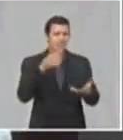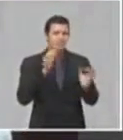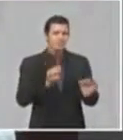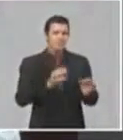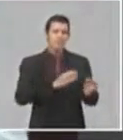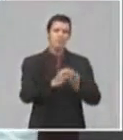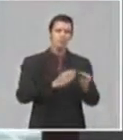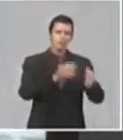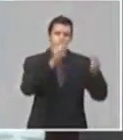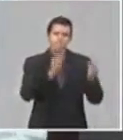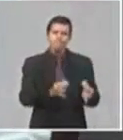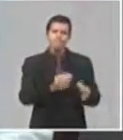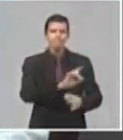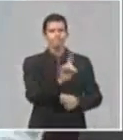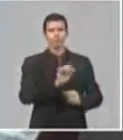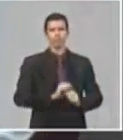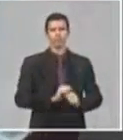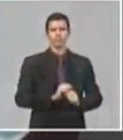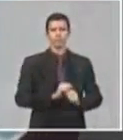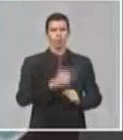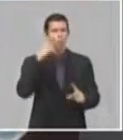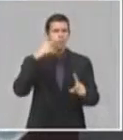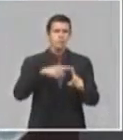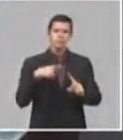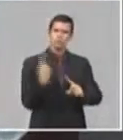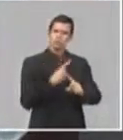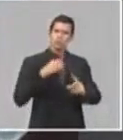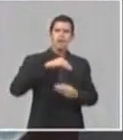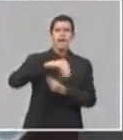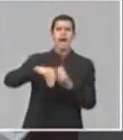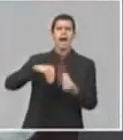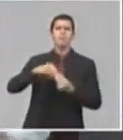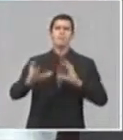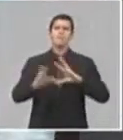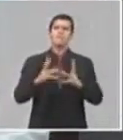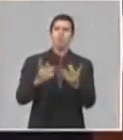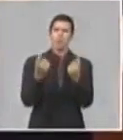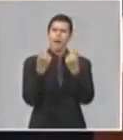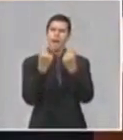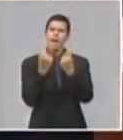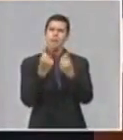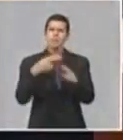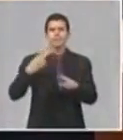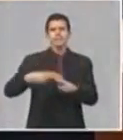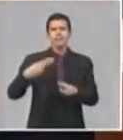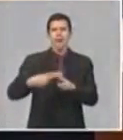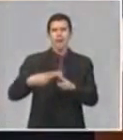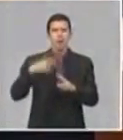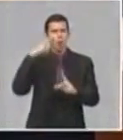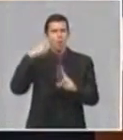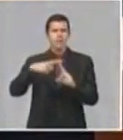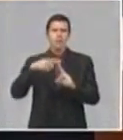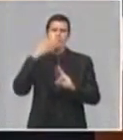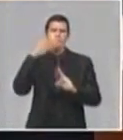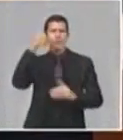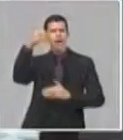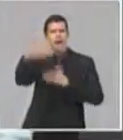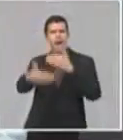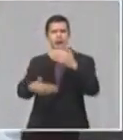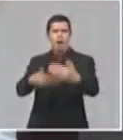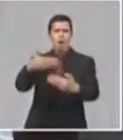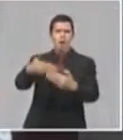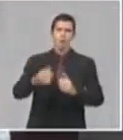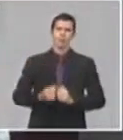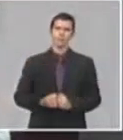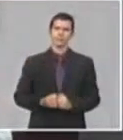necesitamos esta estrategia se aprobó la semana pasada el propio médico presidida por su